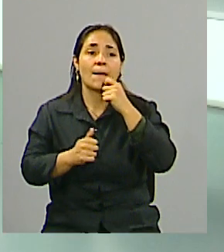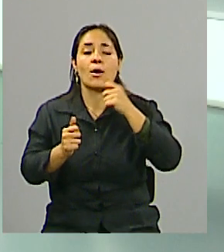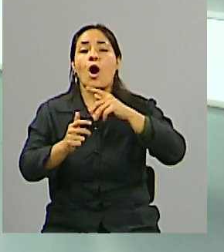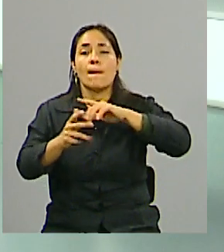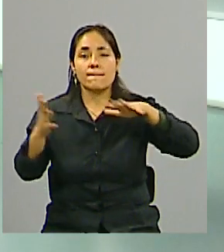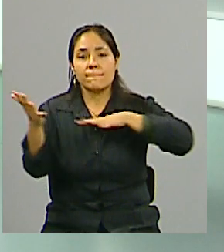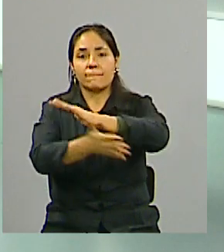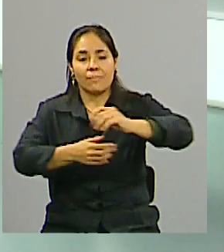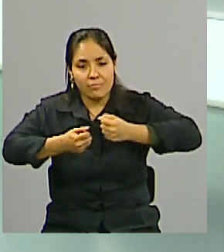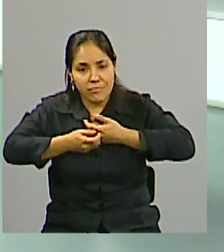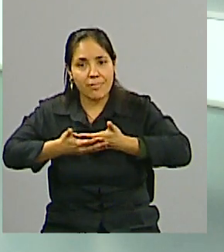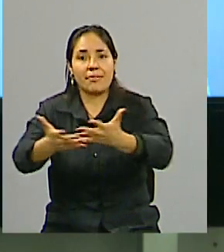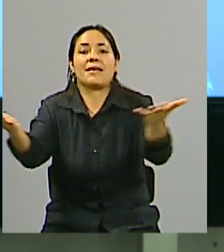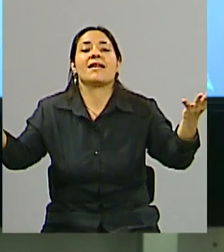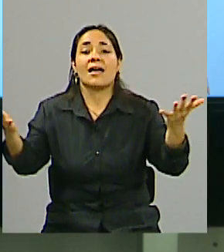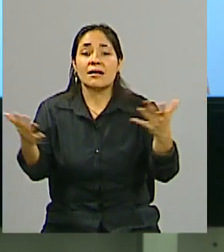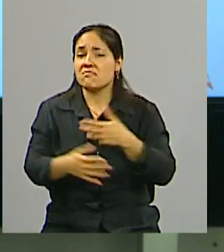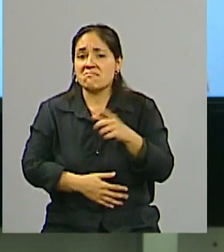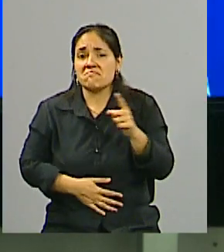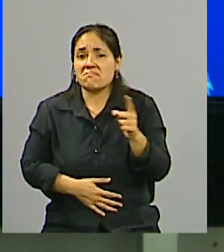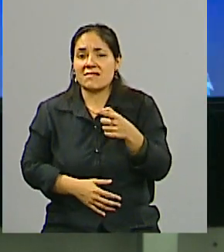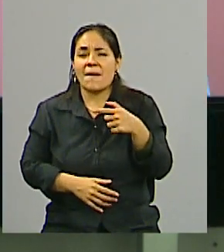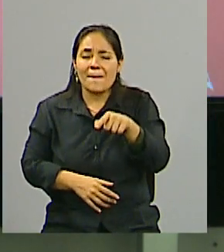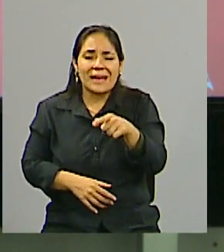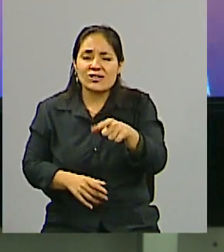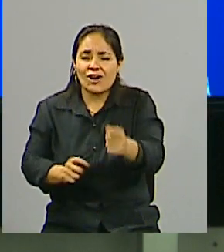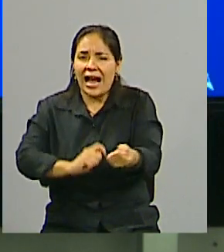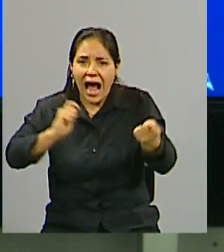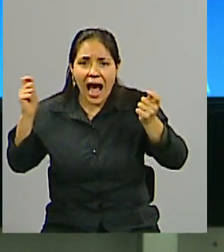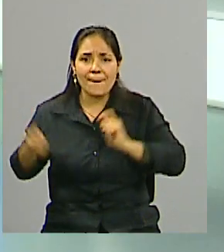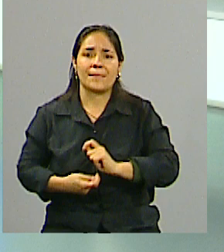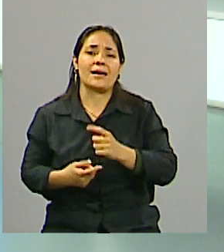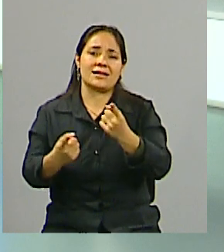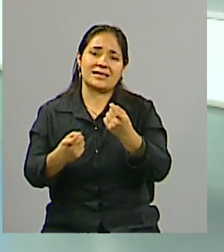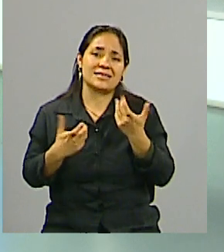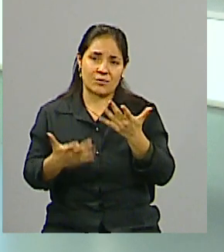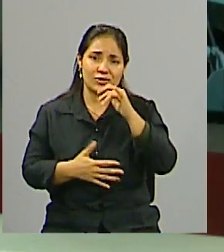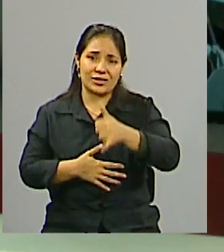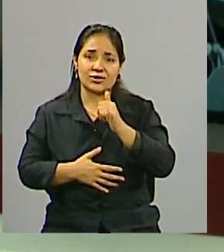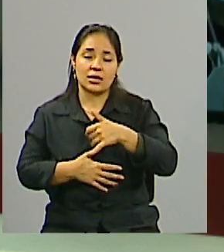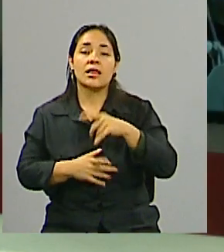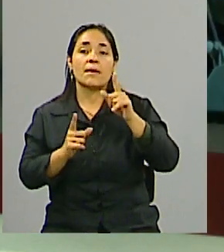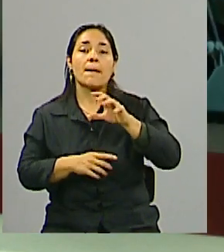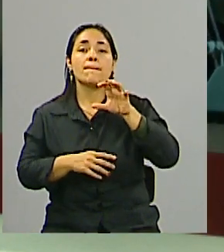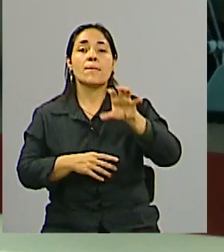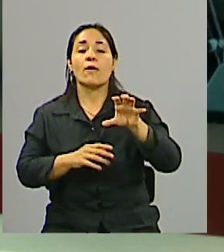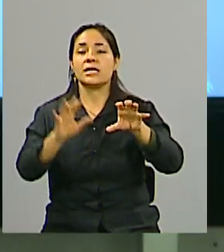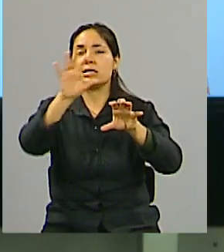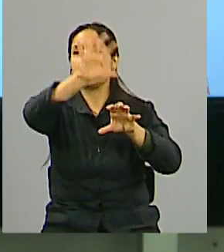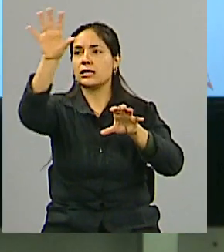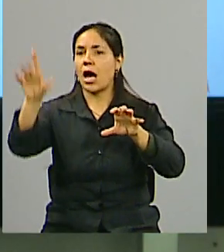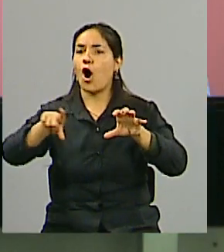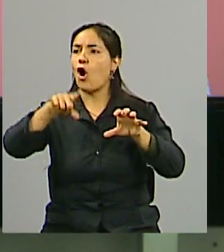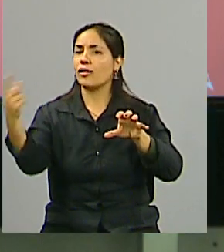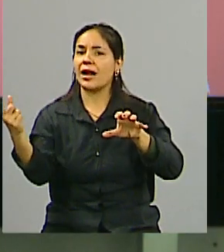población. Apostemos a otro modelo porque efectivamente el que está en curso no funciona. ¿Y si nos tenemos que comparar con las otras provincias de la región? Más o